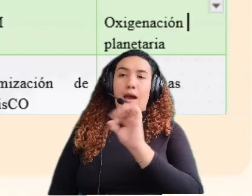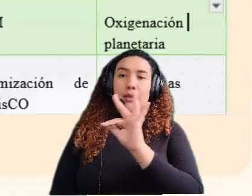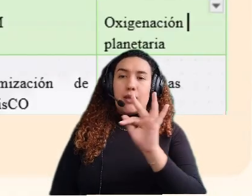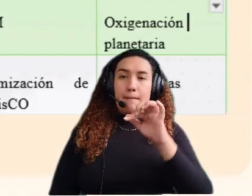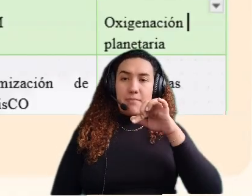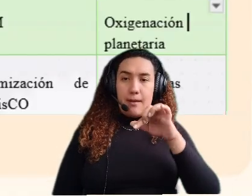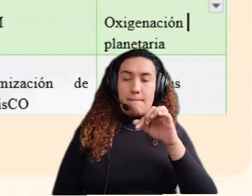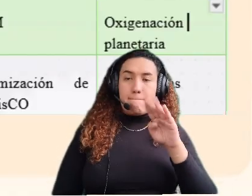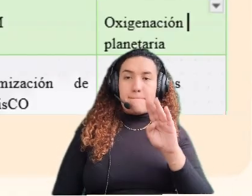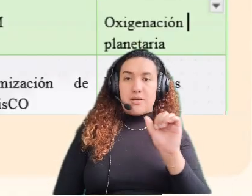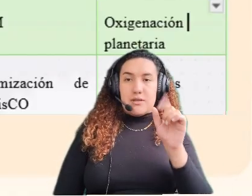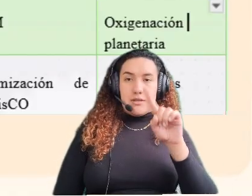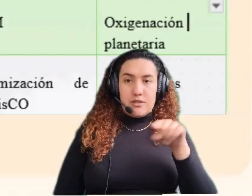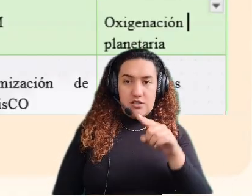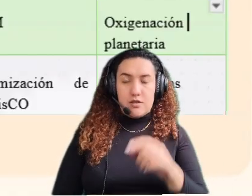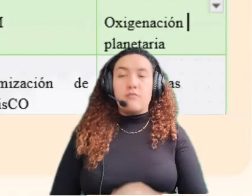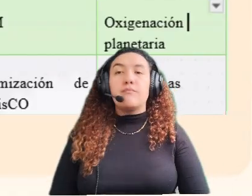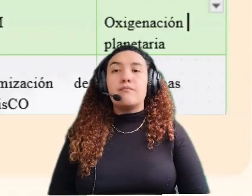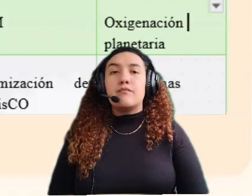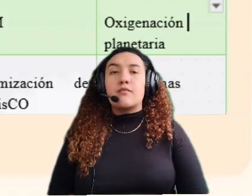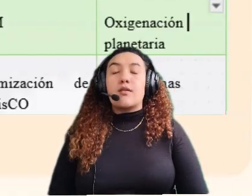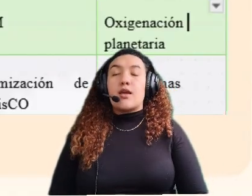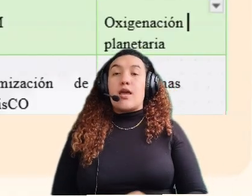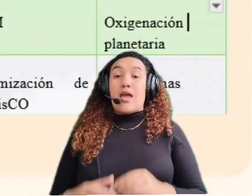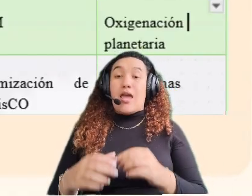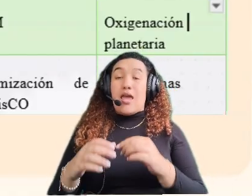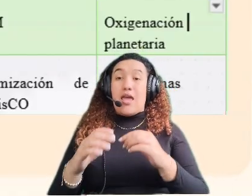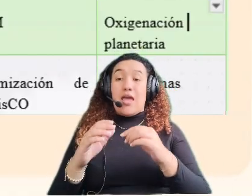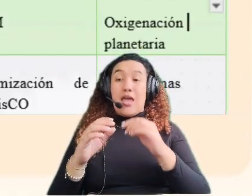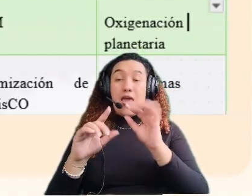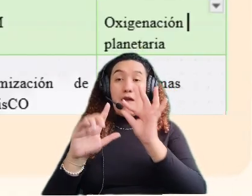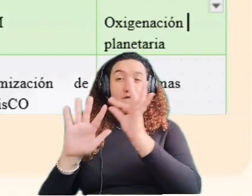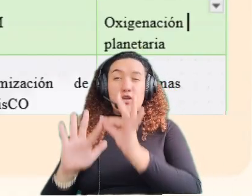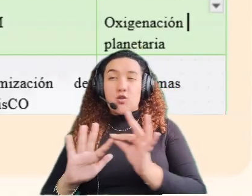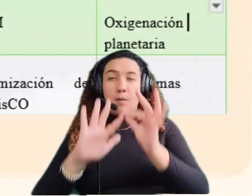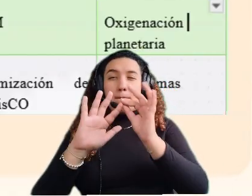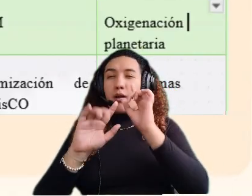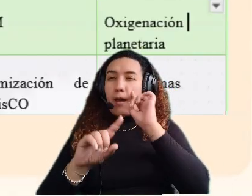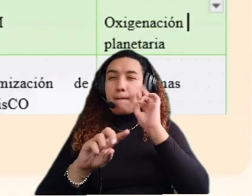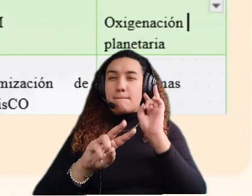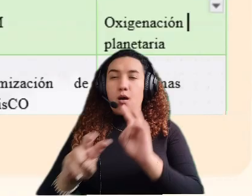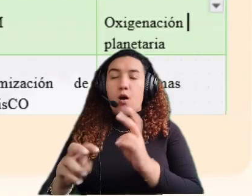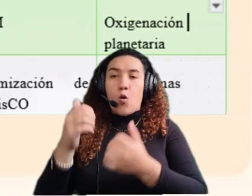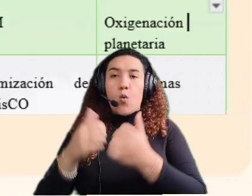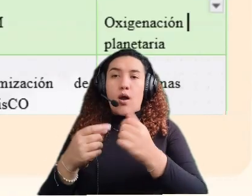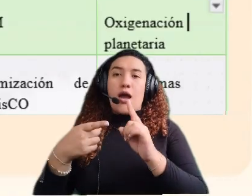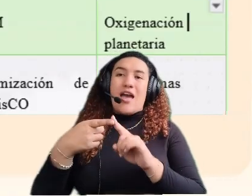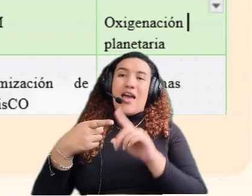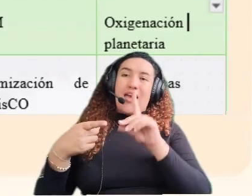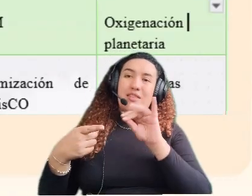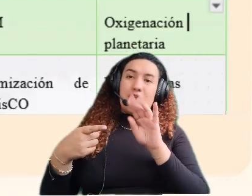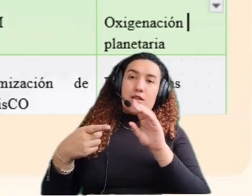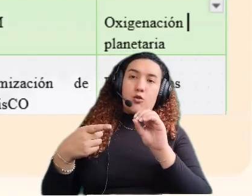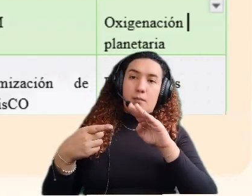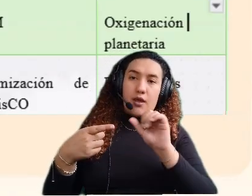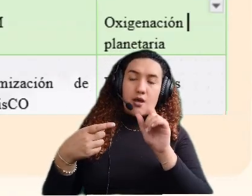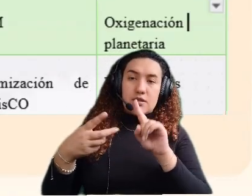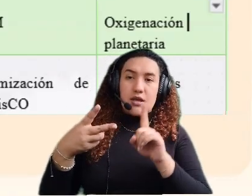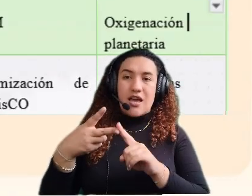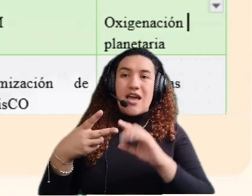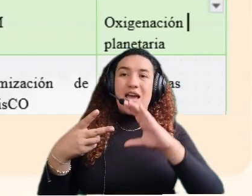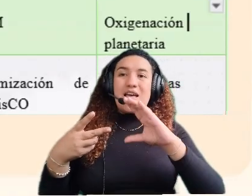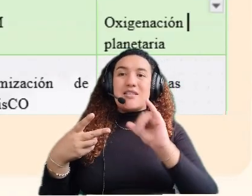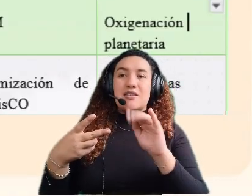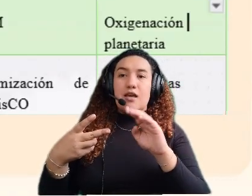BATP-Pas. El tipo de fitoplancton estudiado fueron las diatomeas, cianobacterias y los